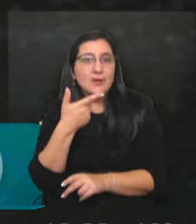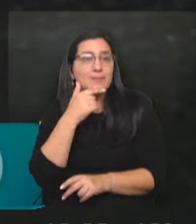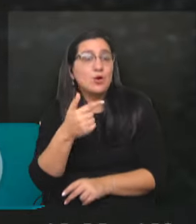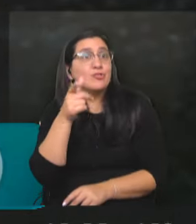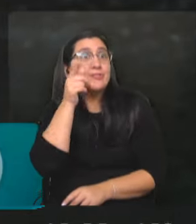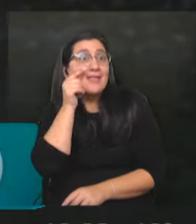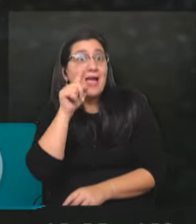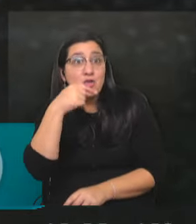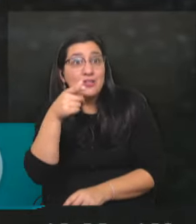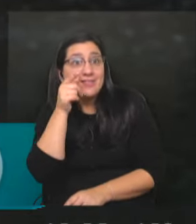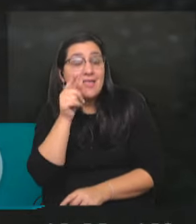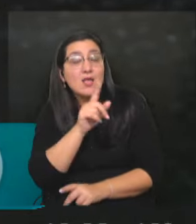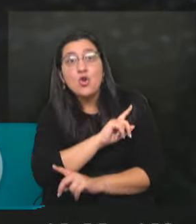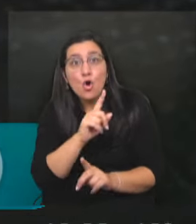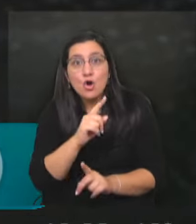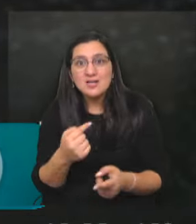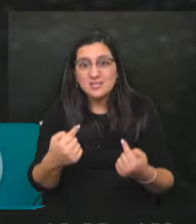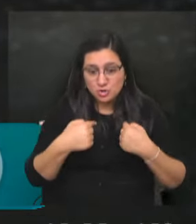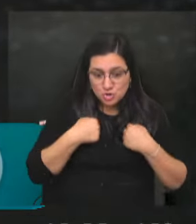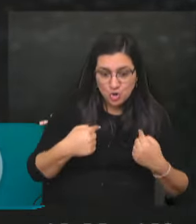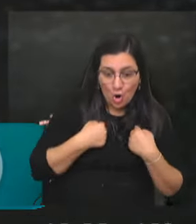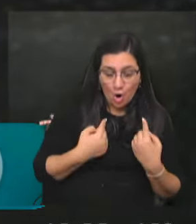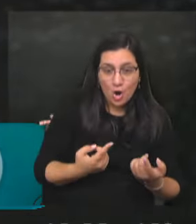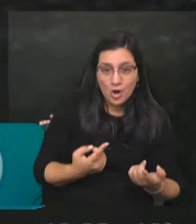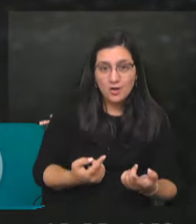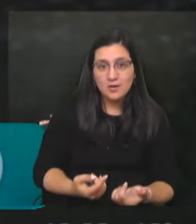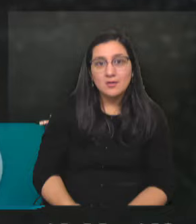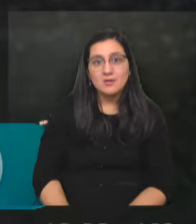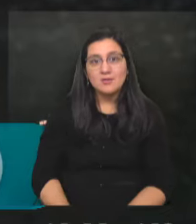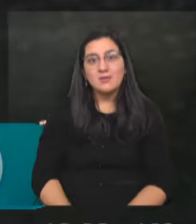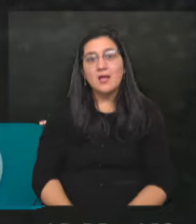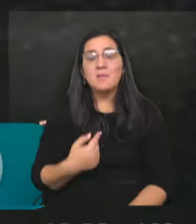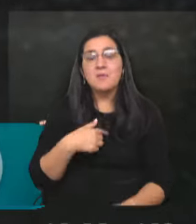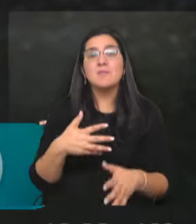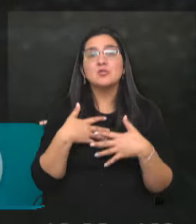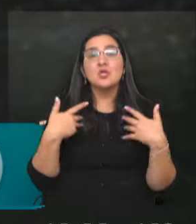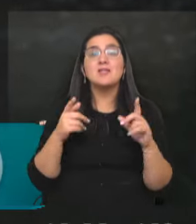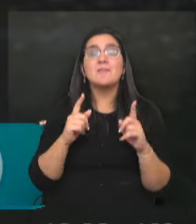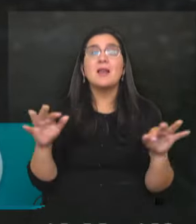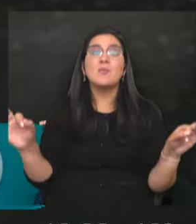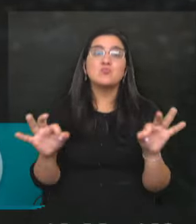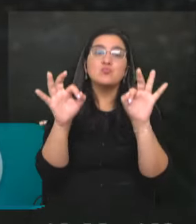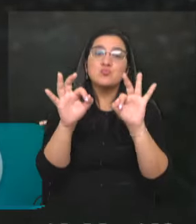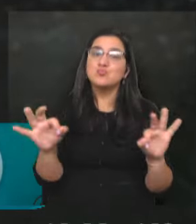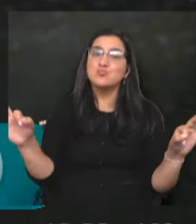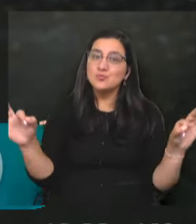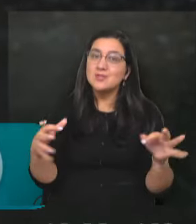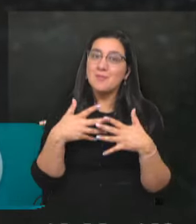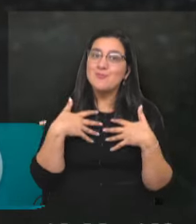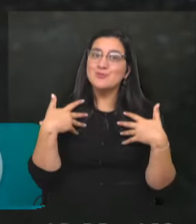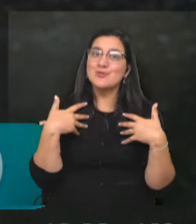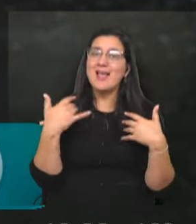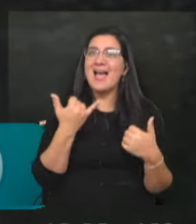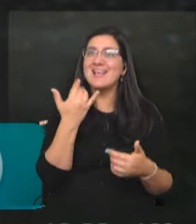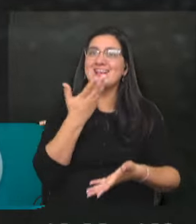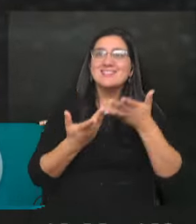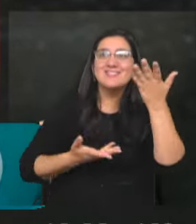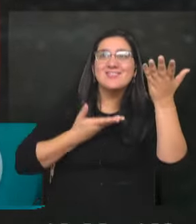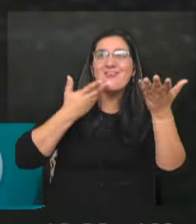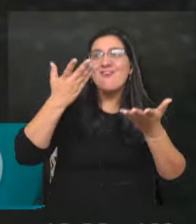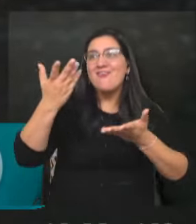No, maravilla. Esas cosas son geniales, o reacciones, o salidas. Eso me emociona. Después la música me emociona abundante. Hay canciones que las